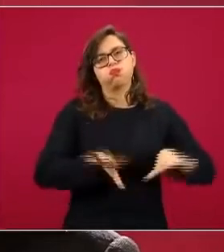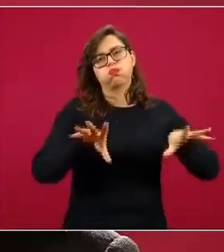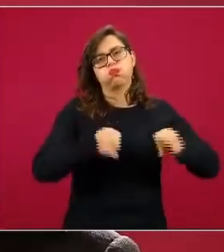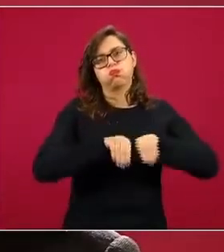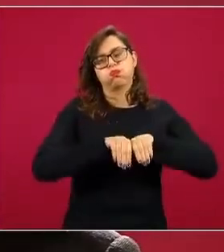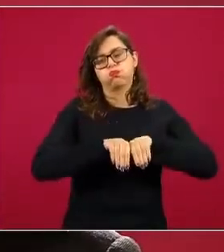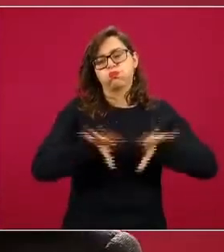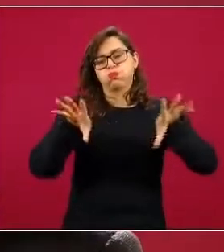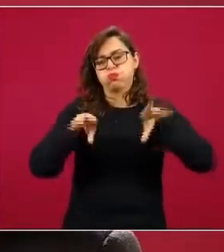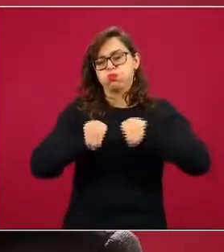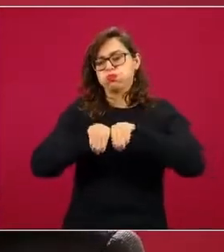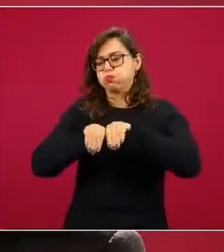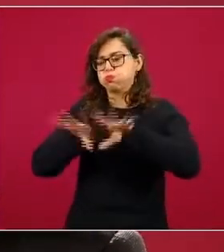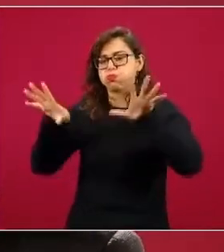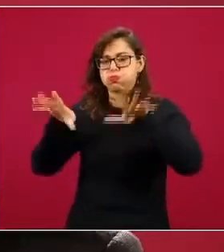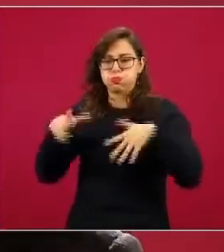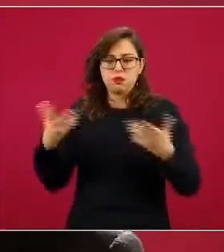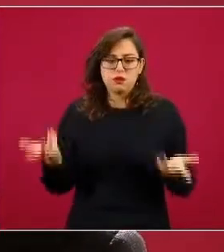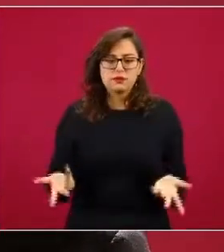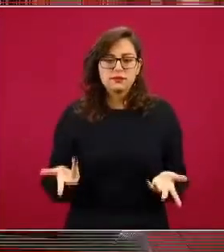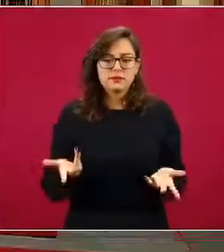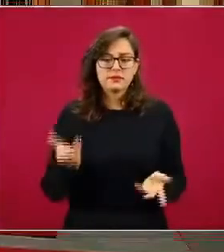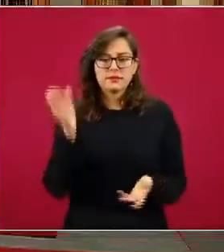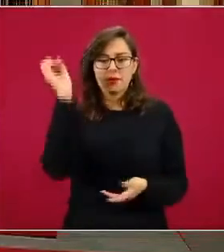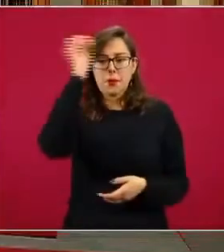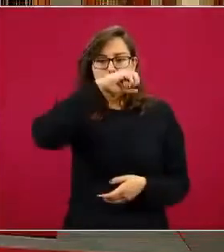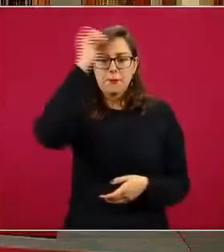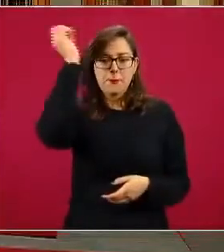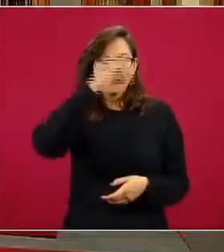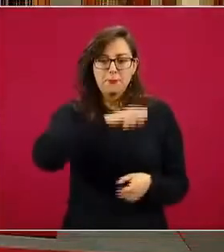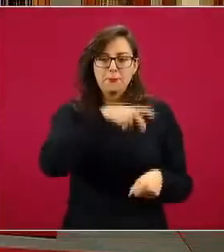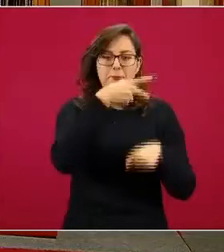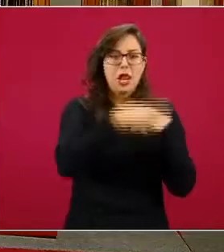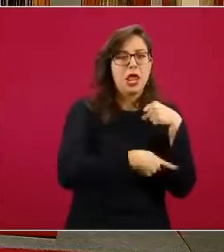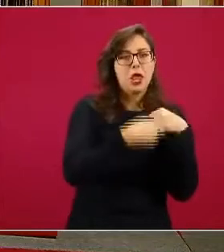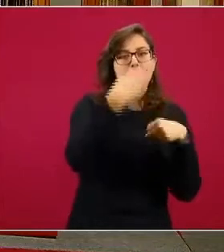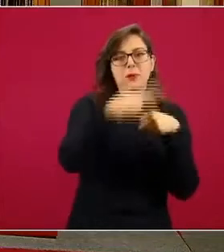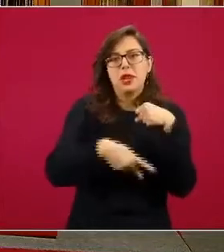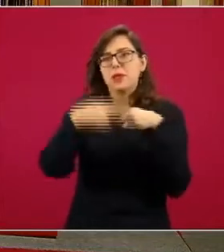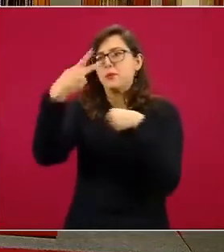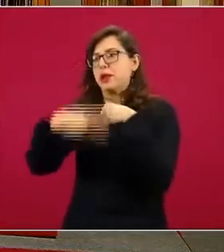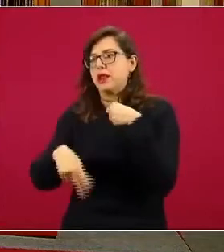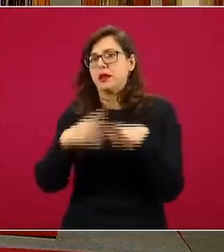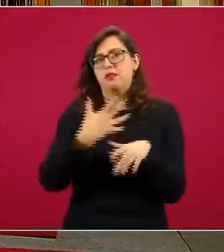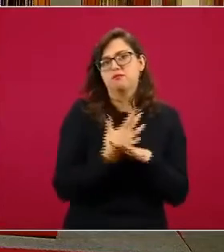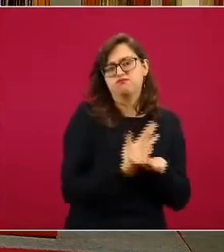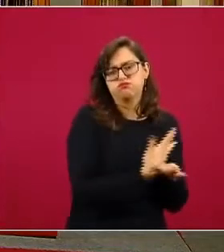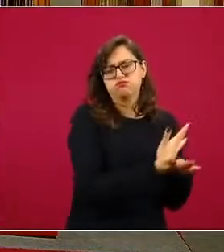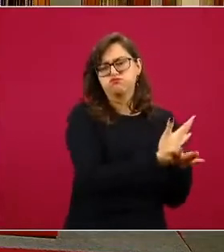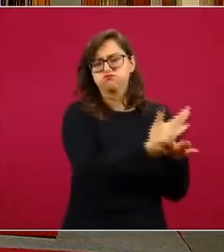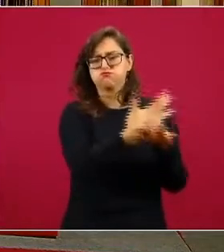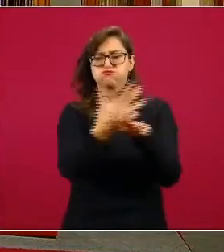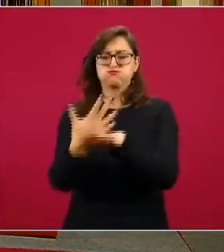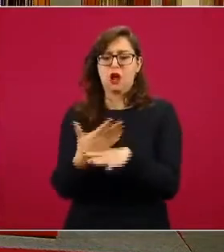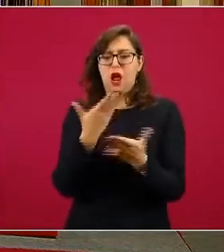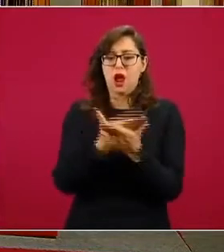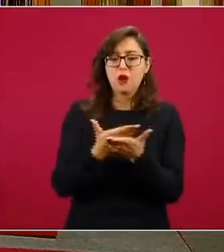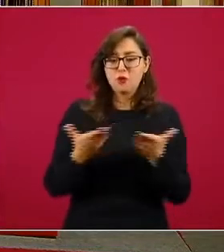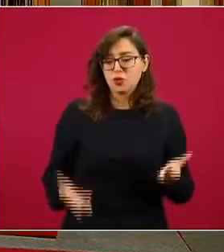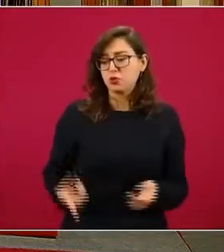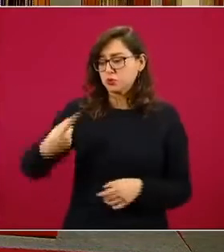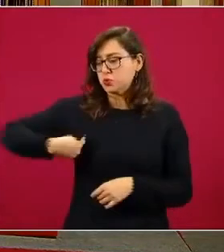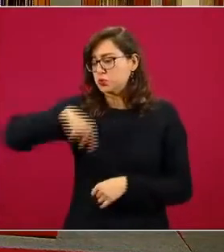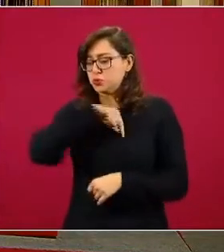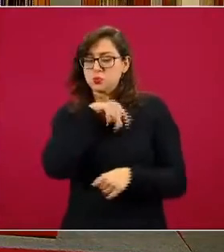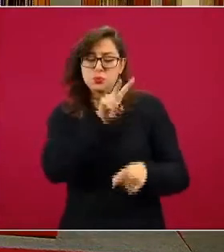industria farmacéutica opinando que se corren riesgos y diciendo sin fundamento que se han relajado las